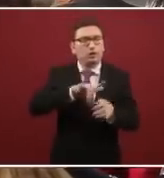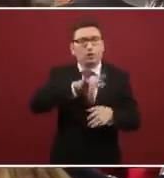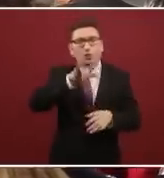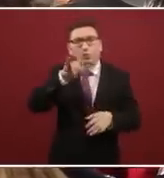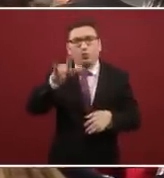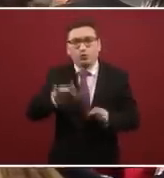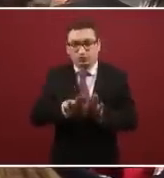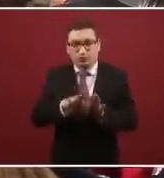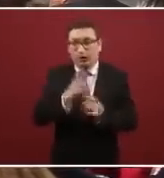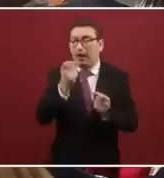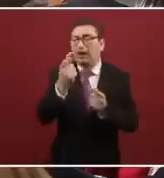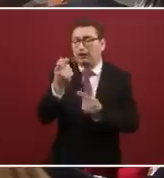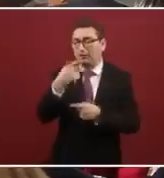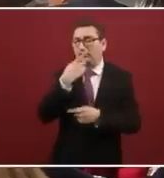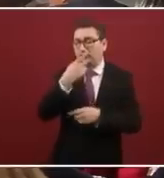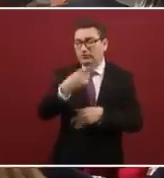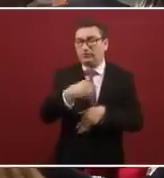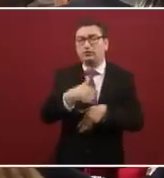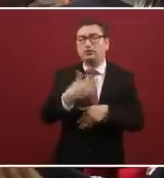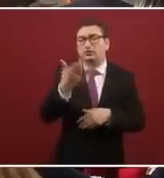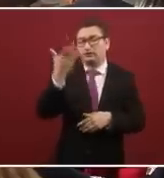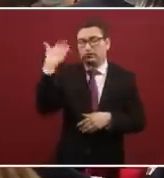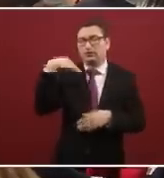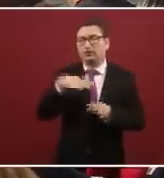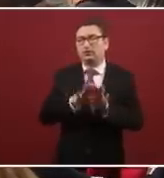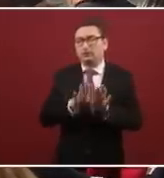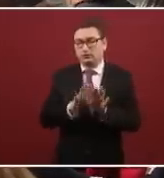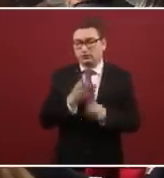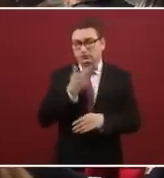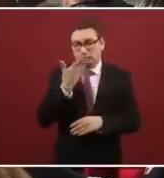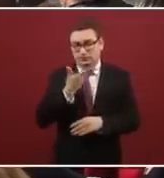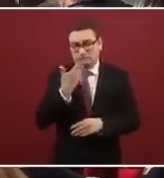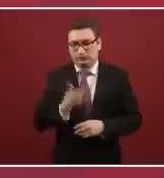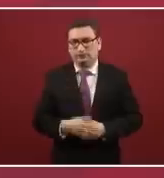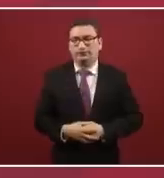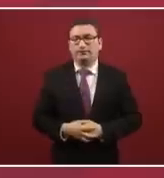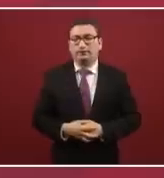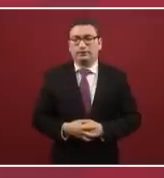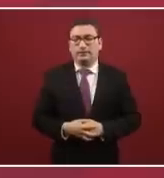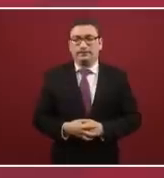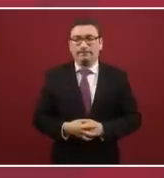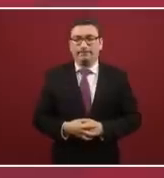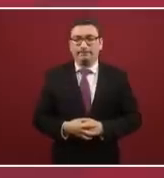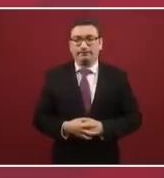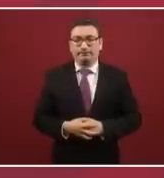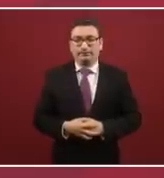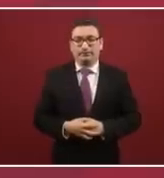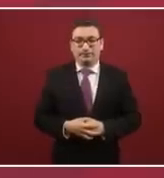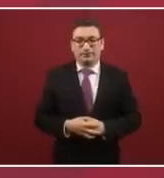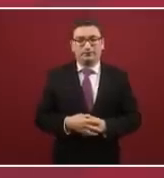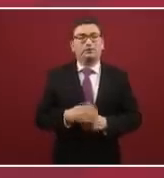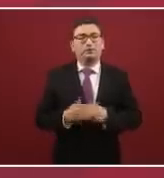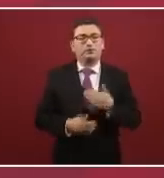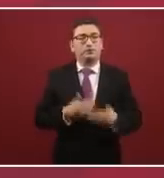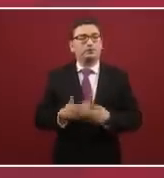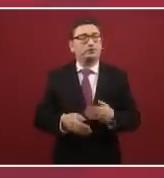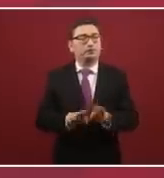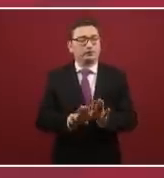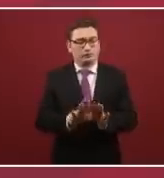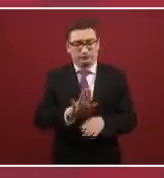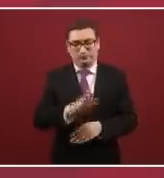fíjense la obediencia que había antes, cómo hemos avanzado.